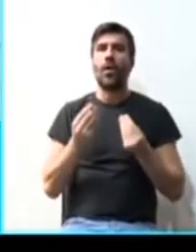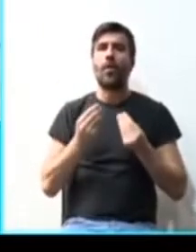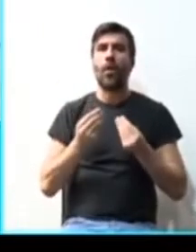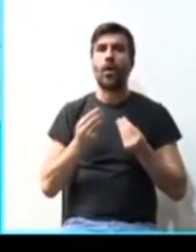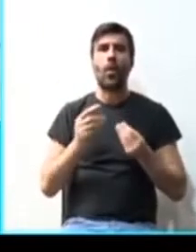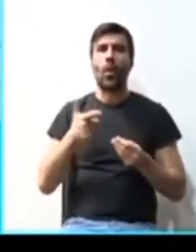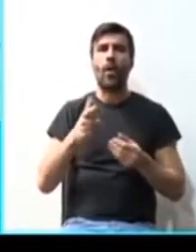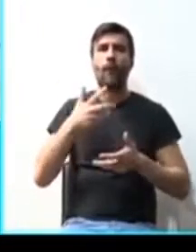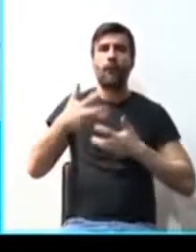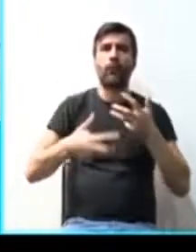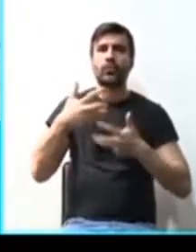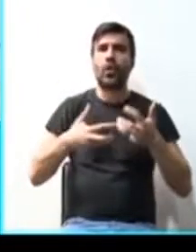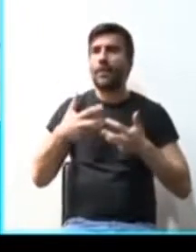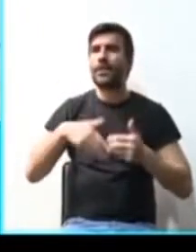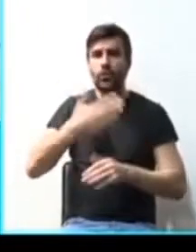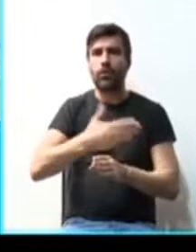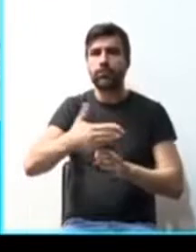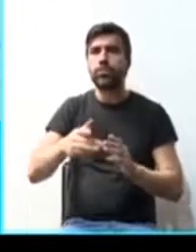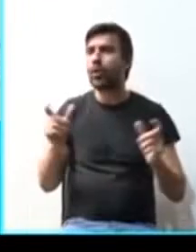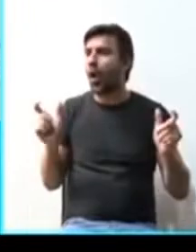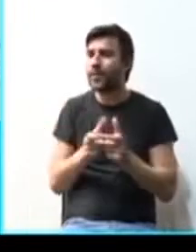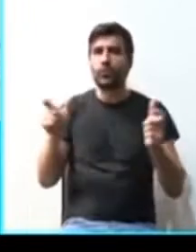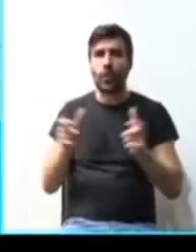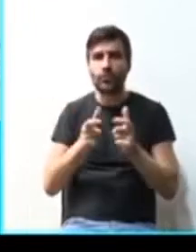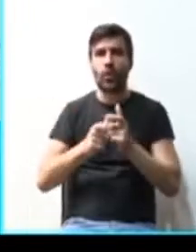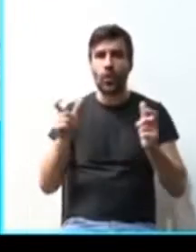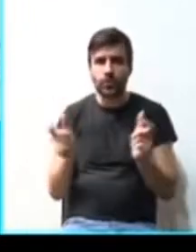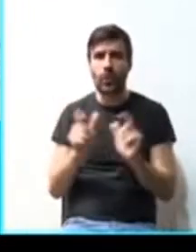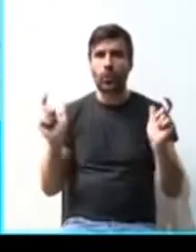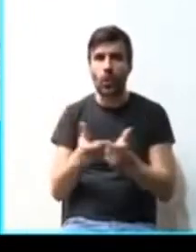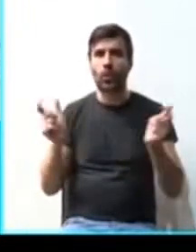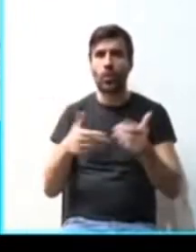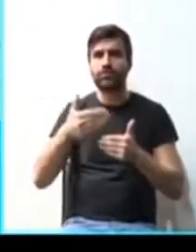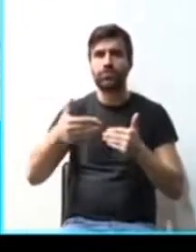funcionamiento regular de la Comisión de Educación en este momento, y nosotros tenemos